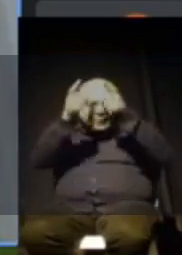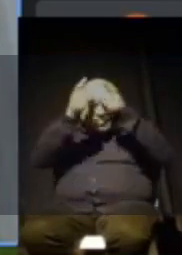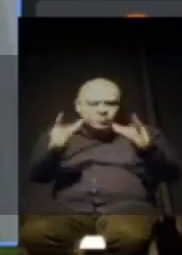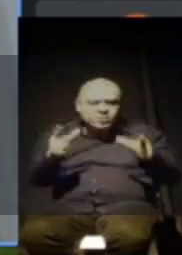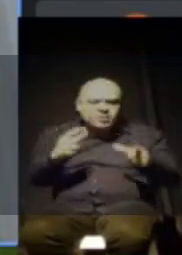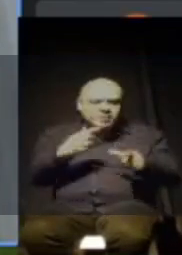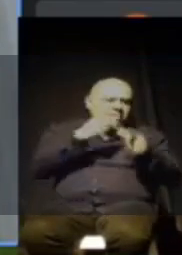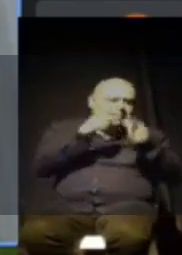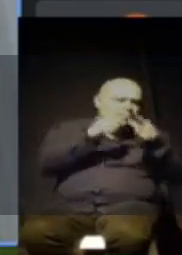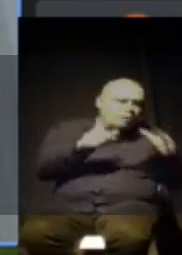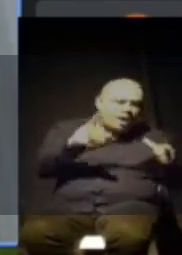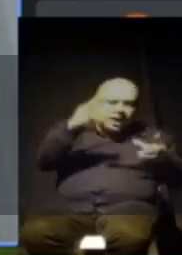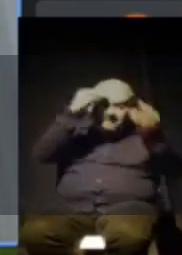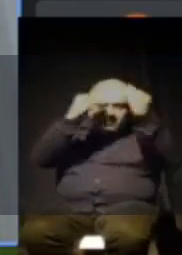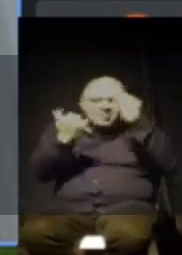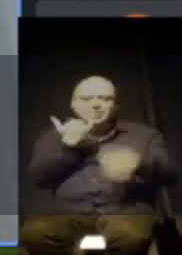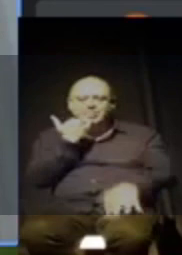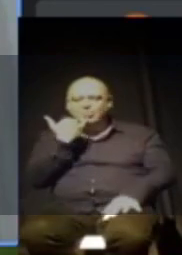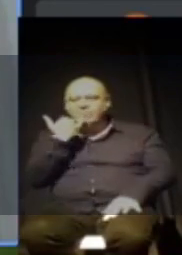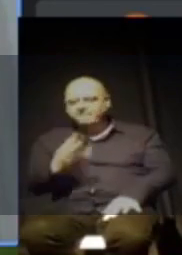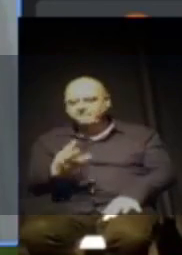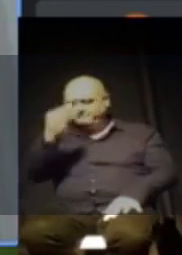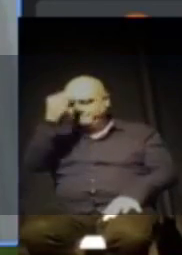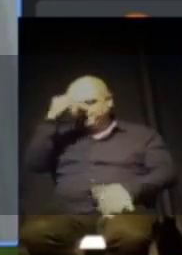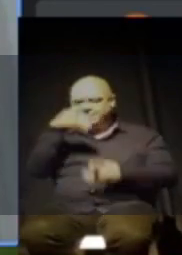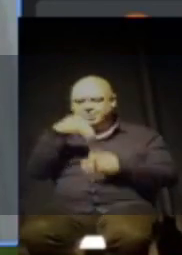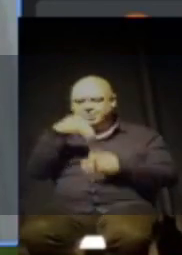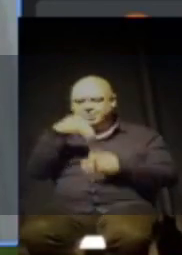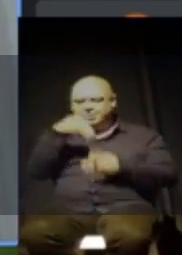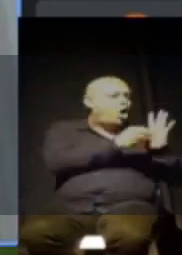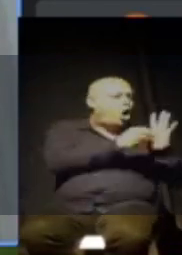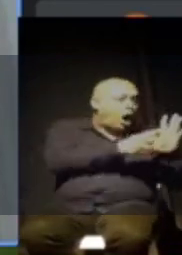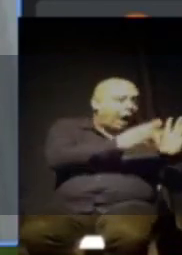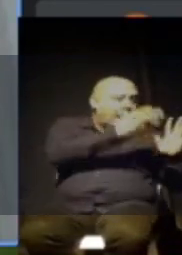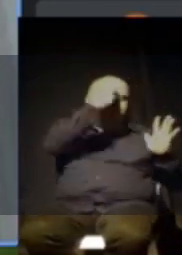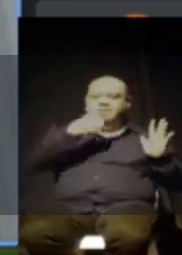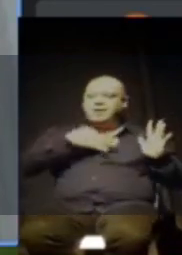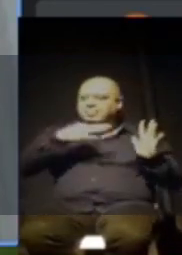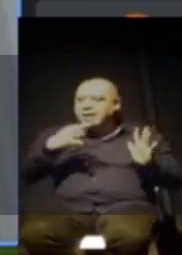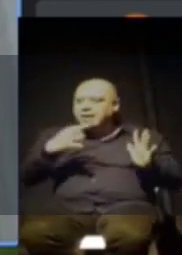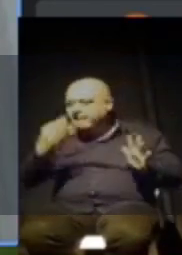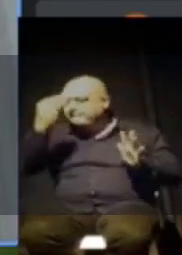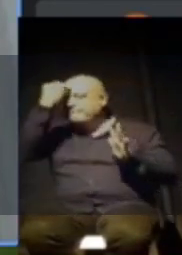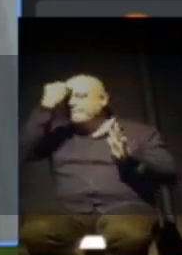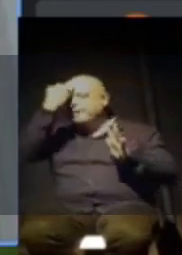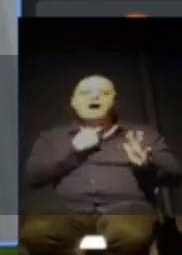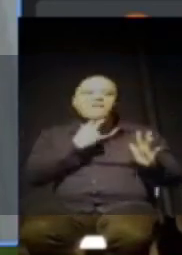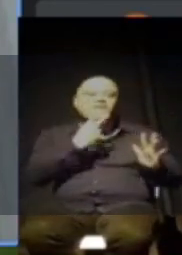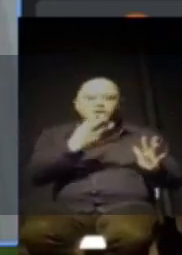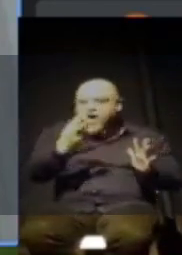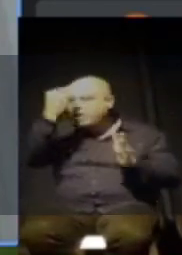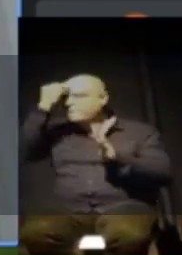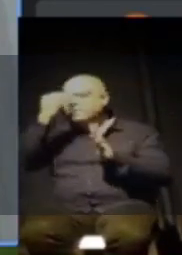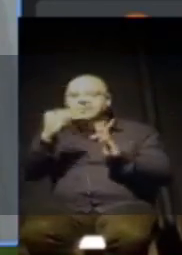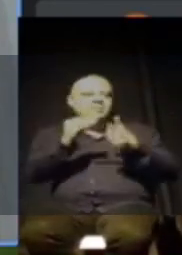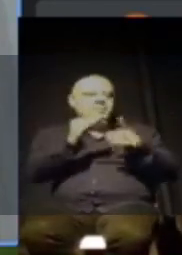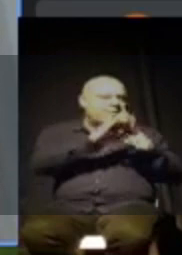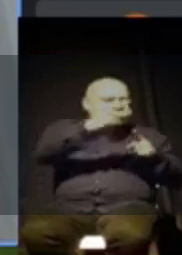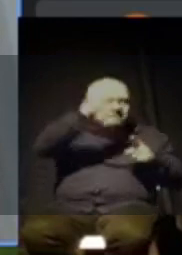aprender otros idiomas. Comprende la incorporación de nuevos códigos culturales, éticos, fonéticos, semánticos,